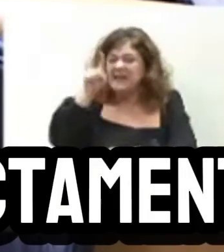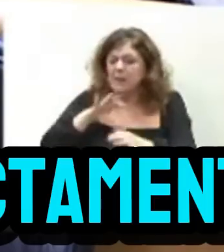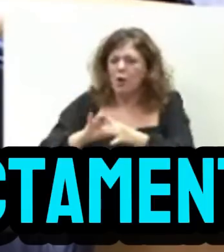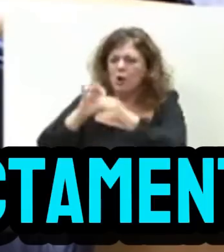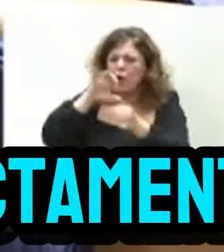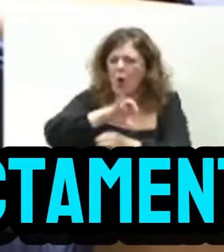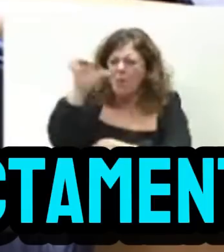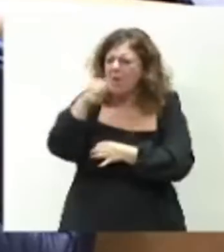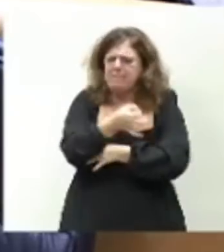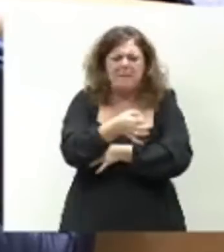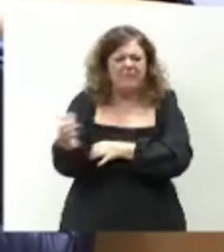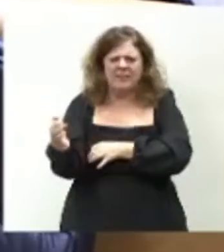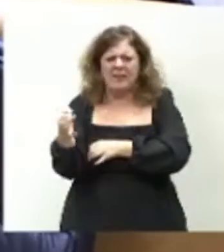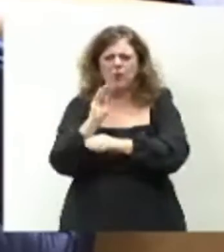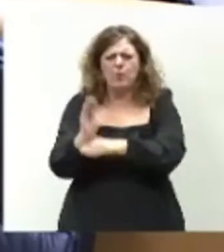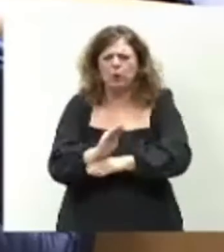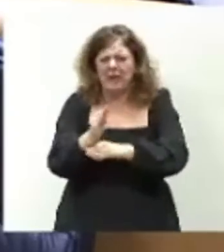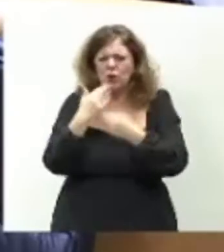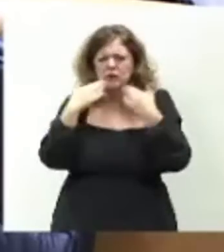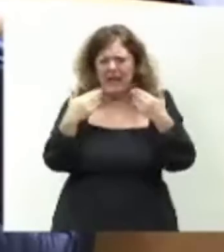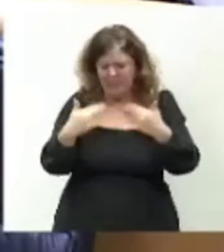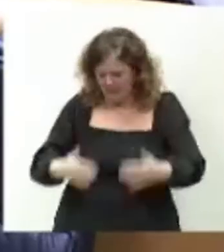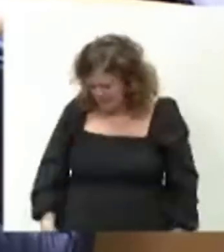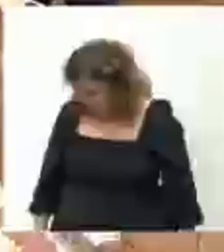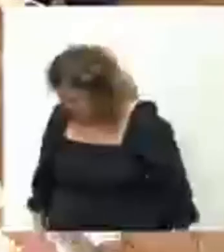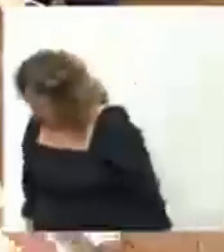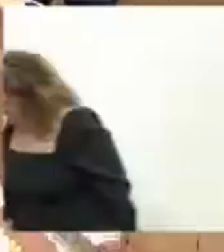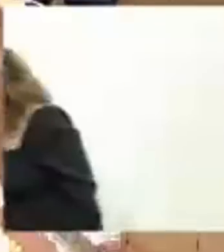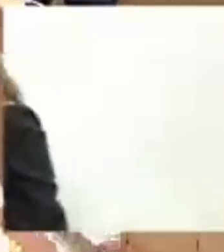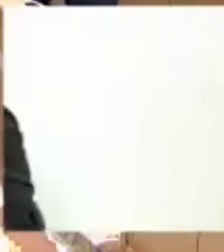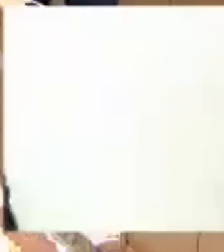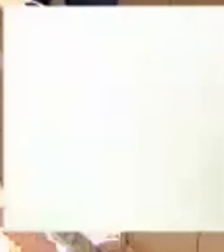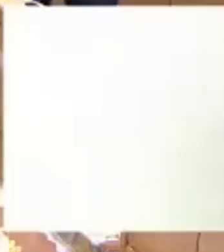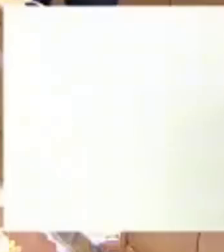Europea están perfectamente protegidos. Muchas gracias.